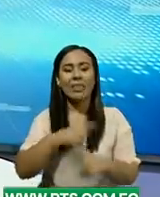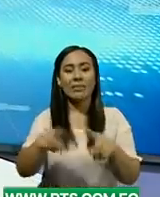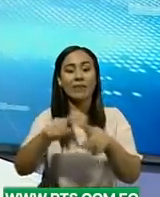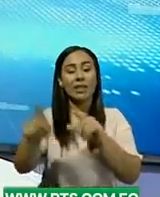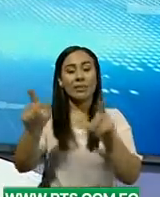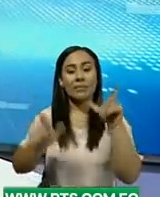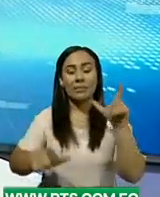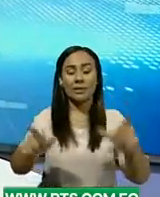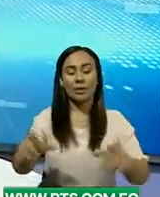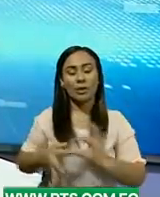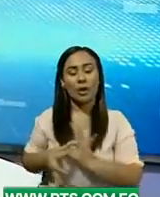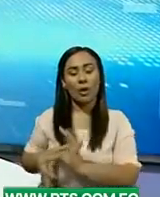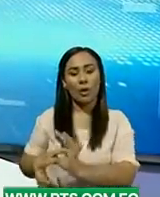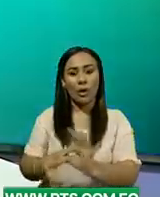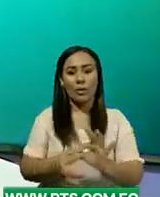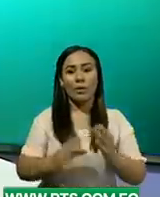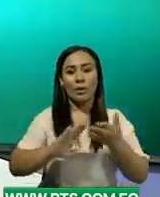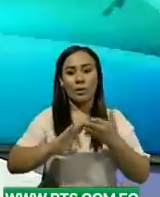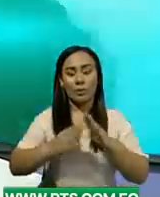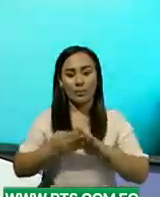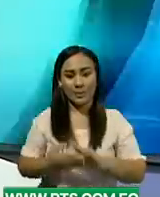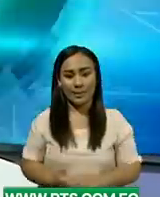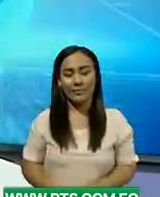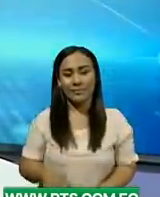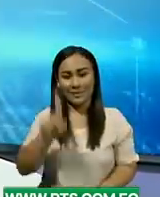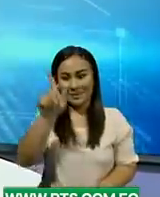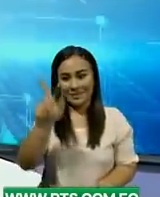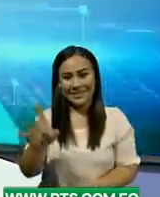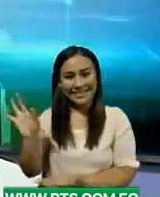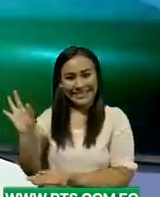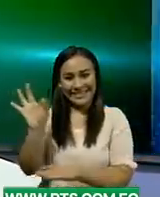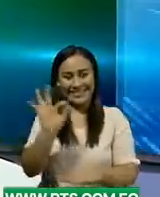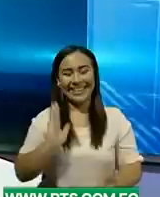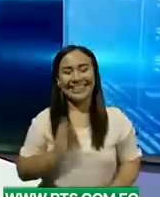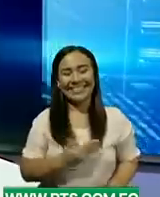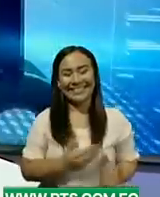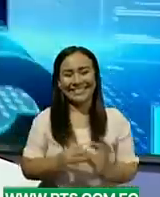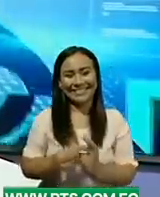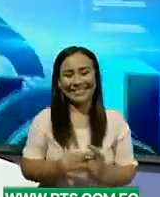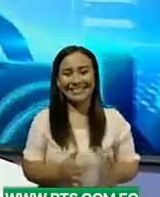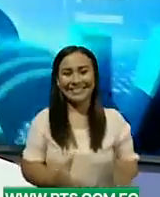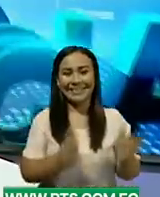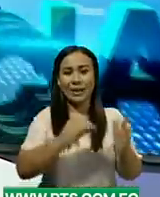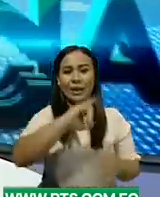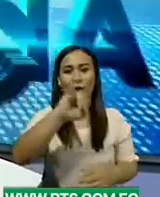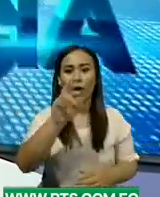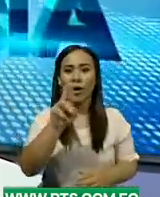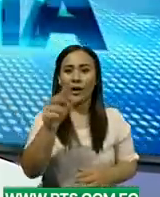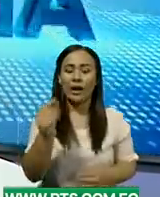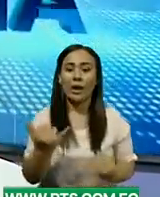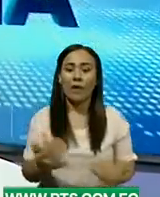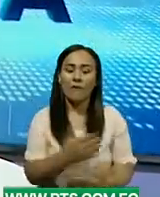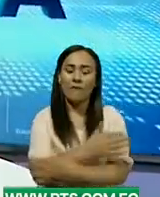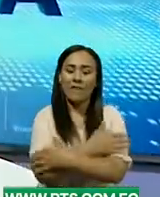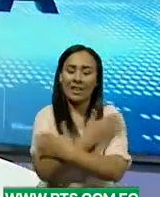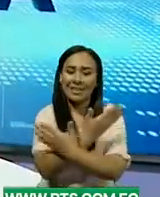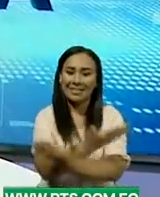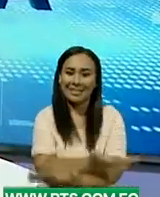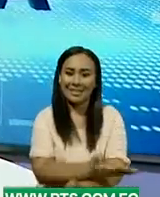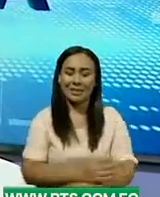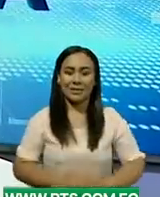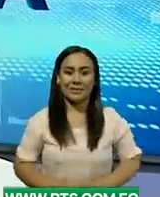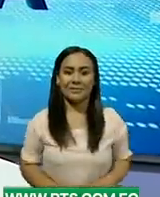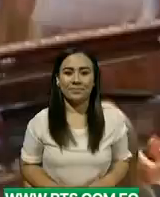varios personajes solidarios con la comunidad. Uno de ellos fue nuestro compañero Jorge Salazar, a quien felicitamos por este